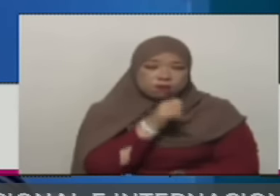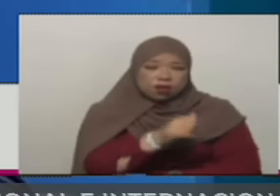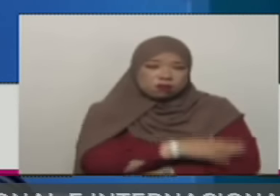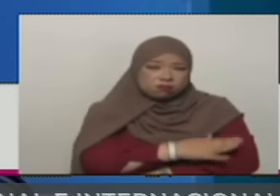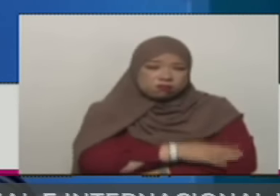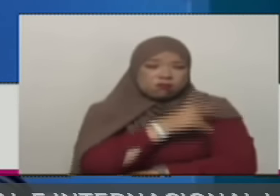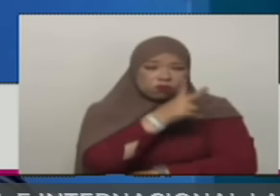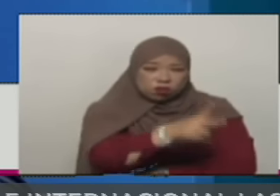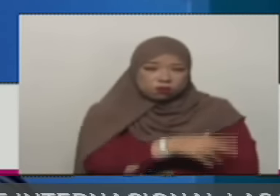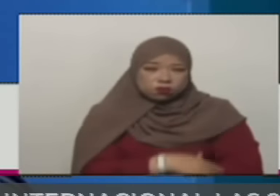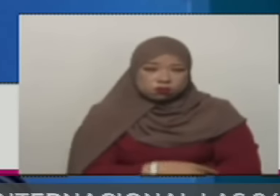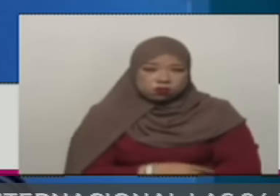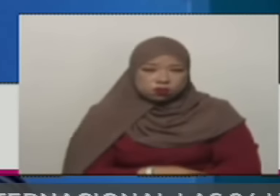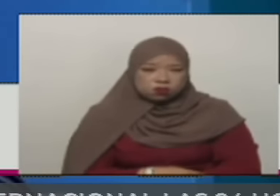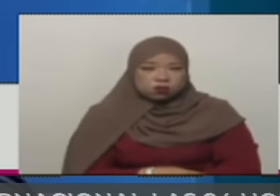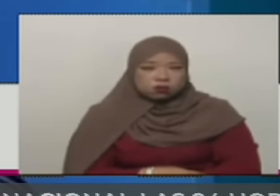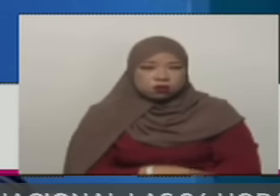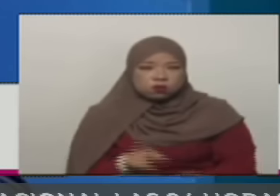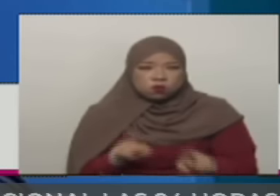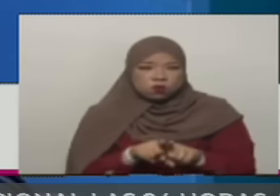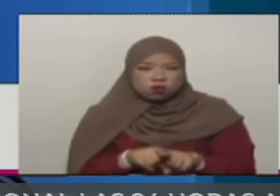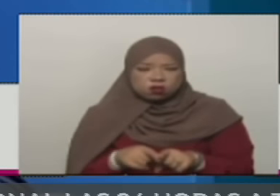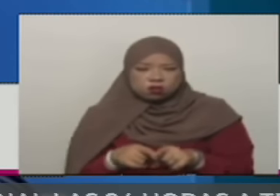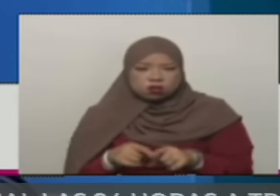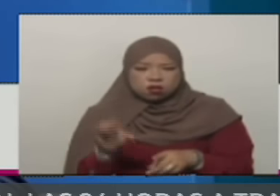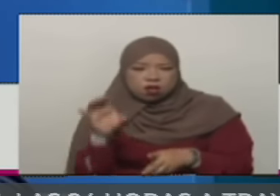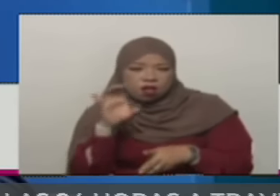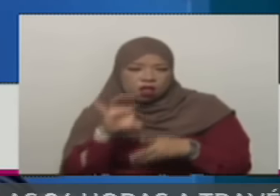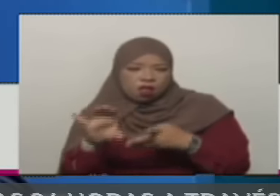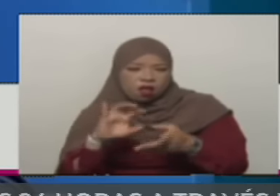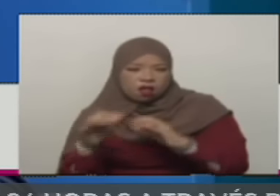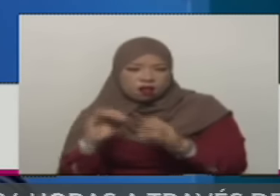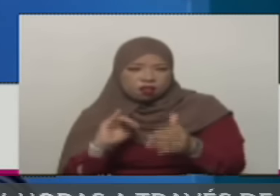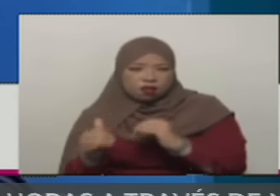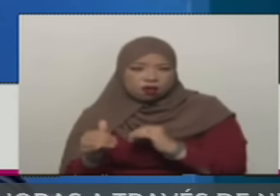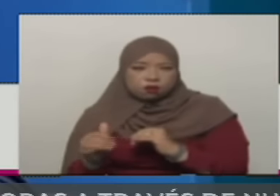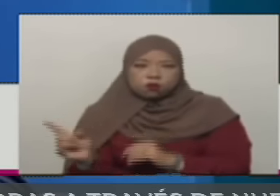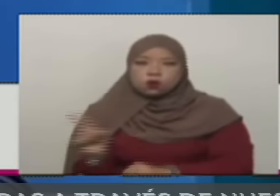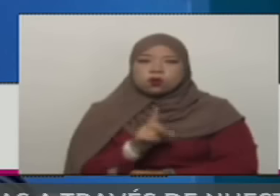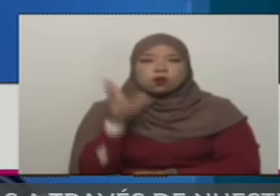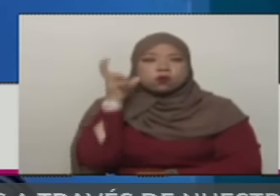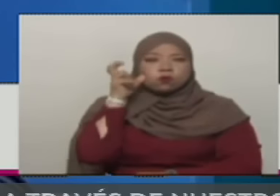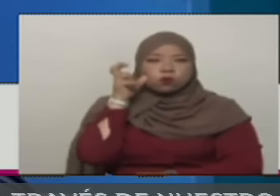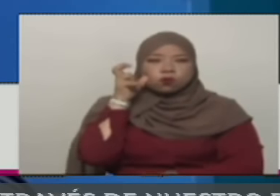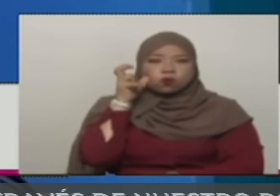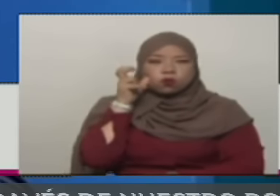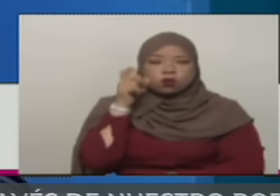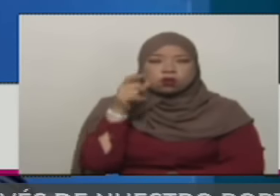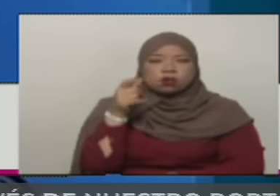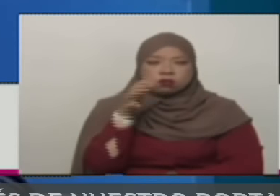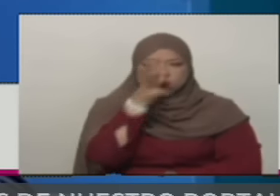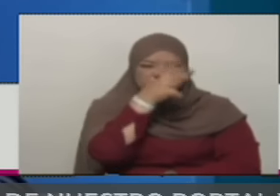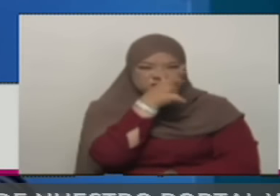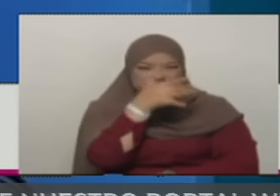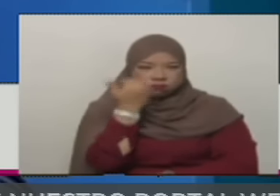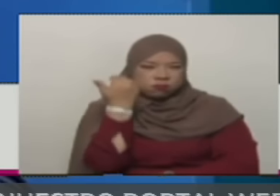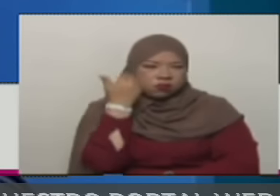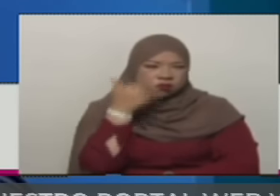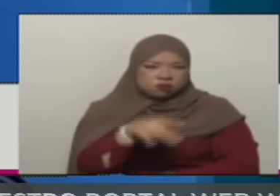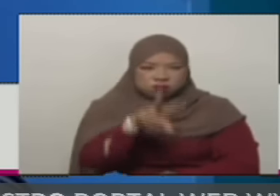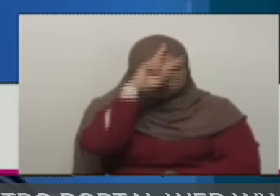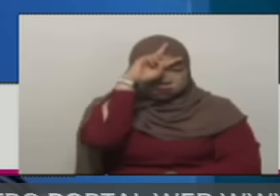Él decía, somos unos estrategas, decía. Yo lo escuchaba y decía, este es un ridículo. Además